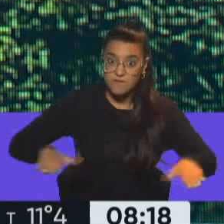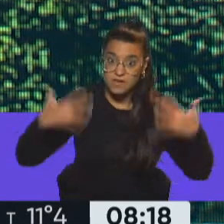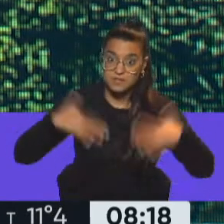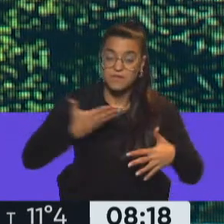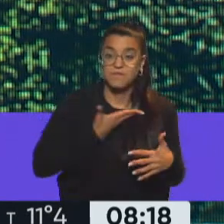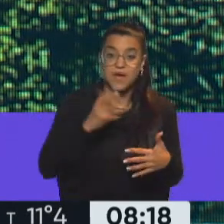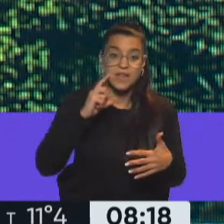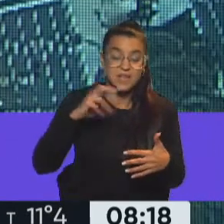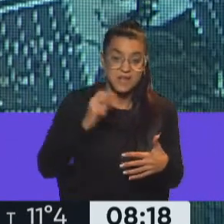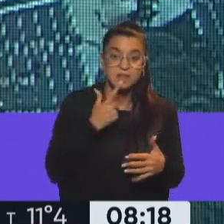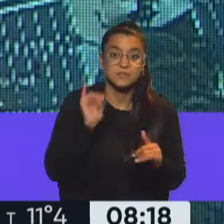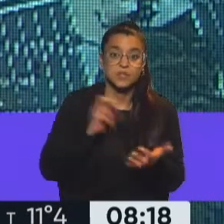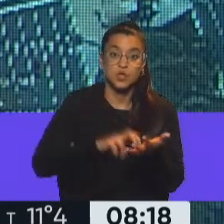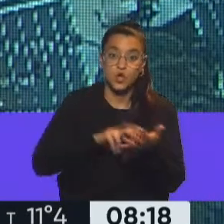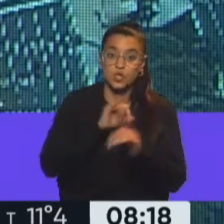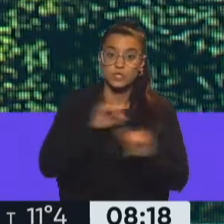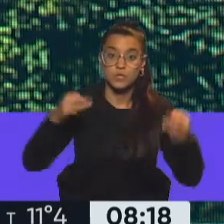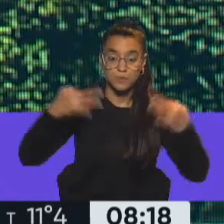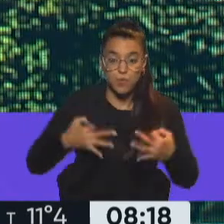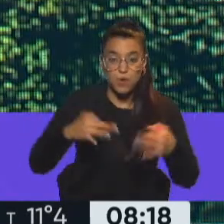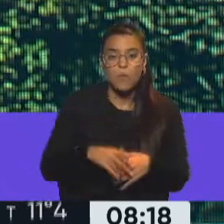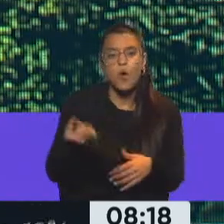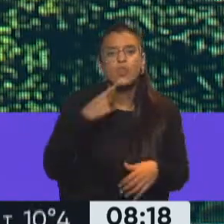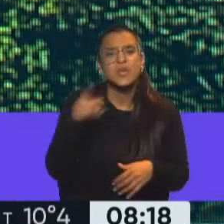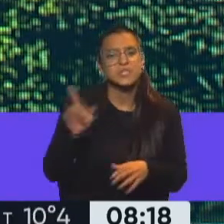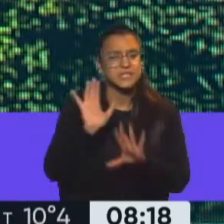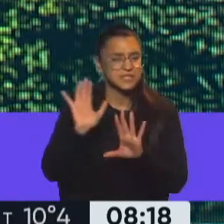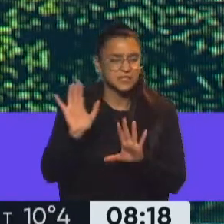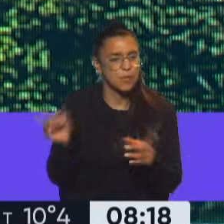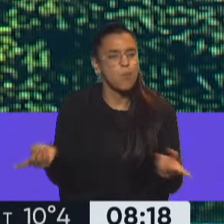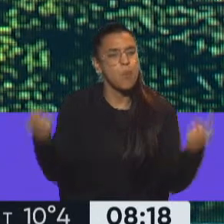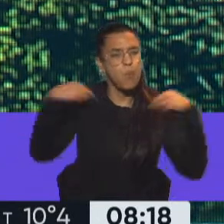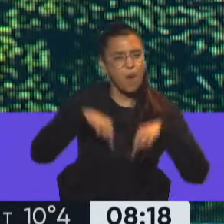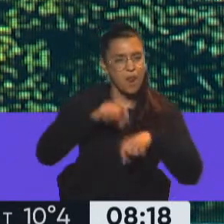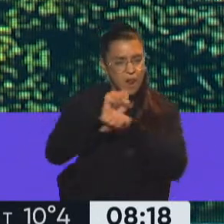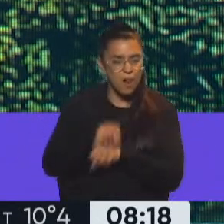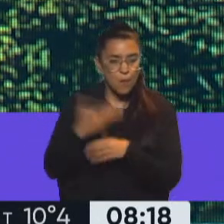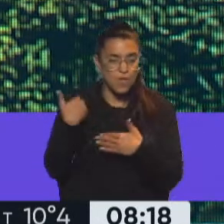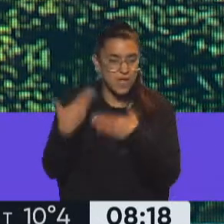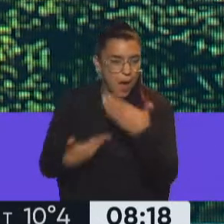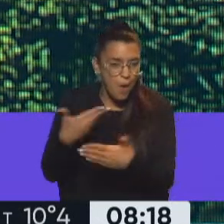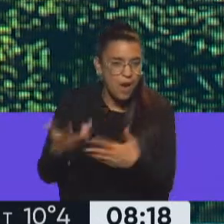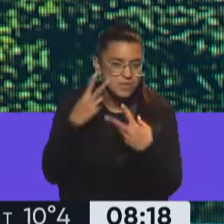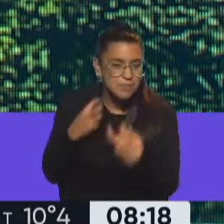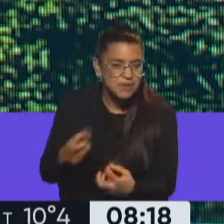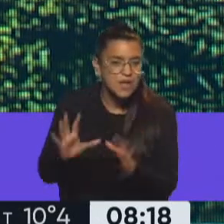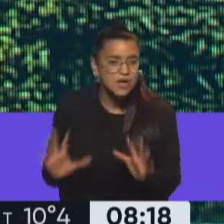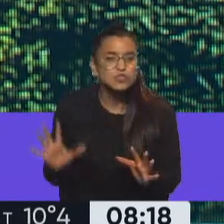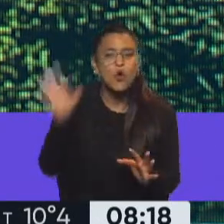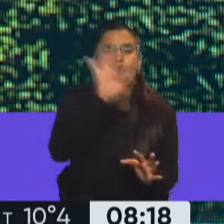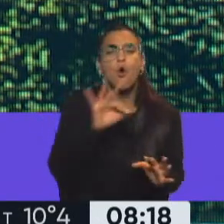buenas noticias una buena noticia que no queda no puede puede que avance la causa de algún